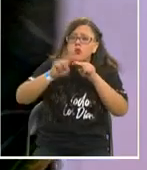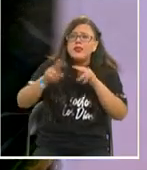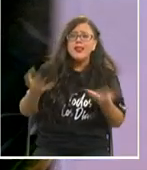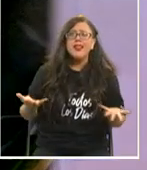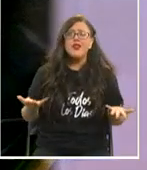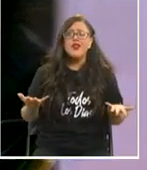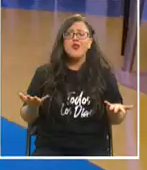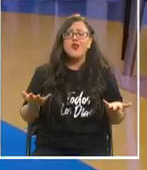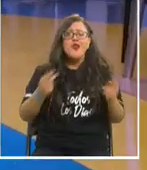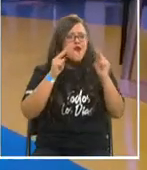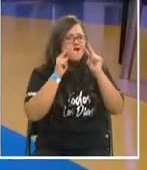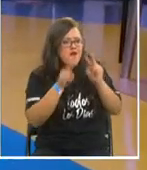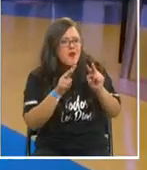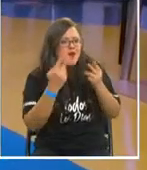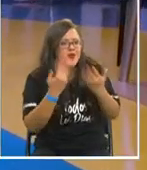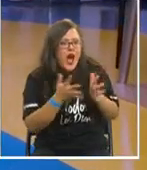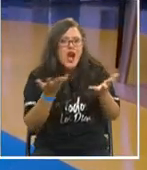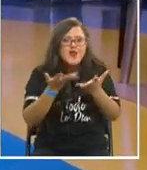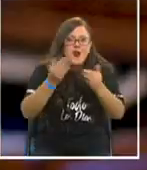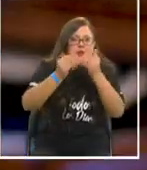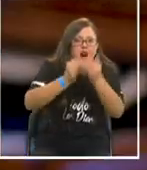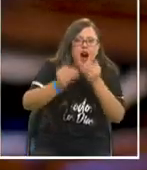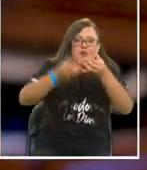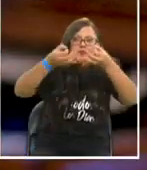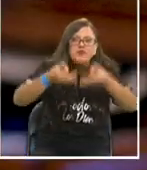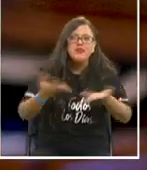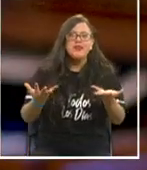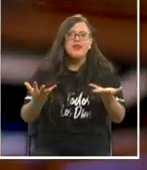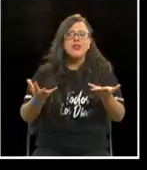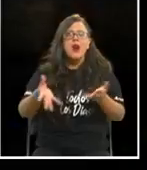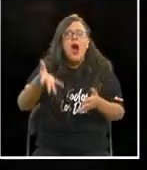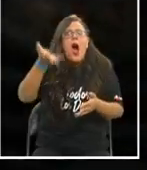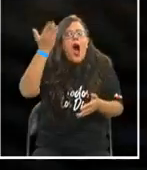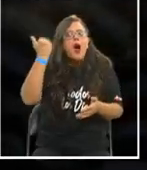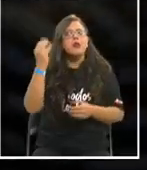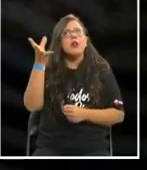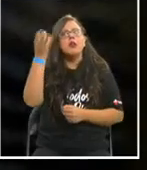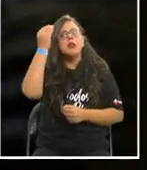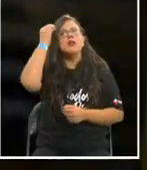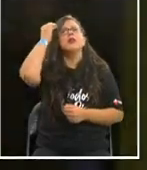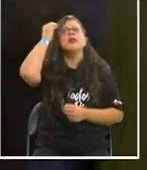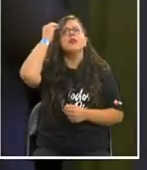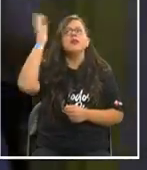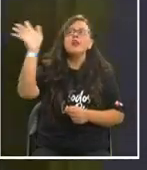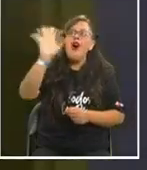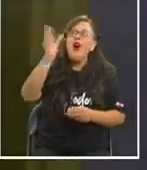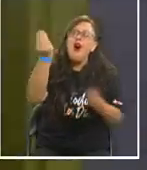haciendo, podemos ver los resultados, nos empezó a dar vuelta una idea.